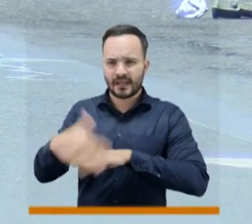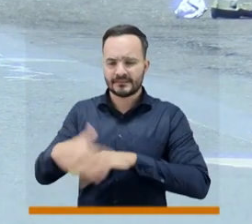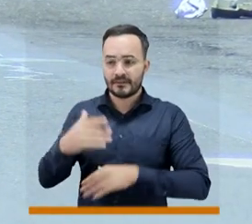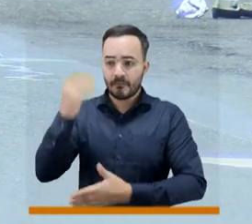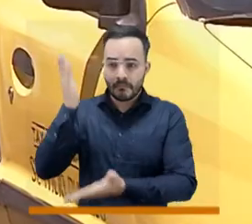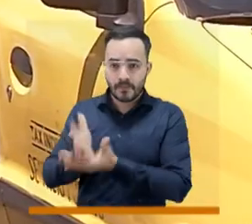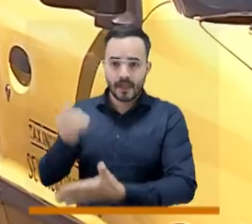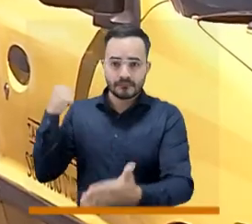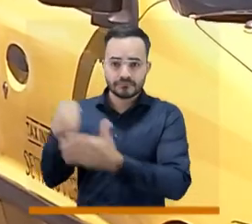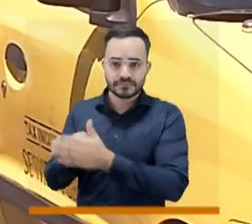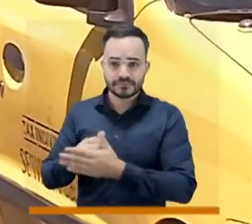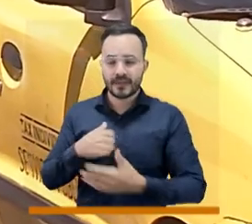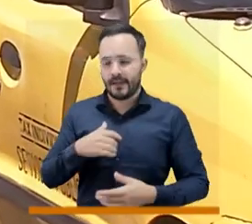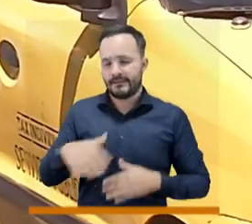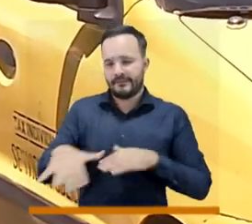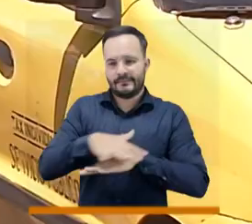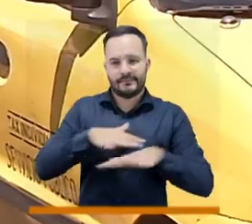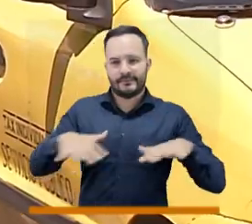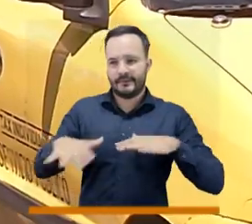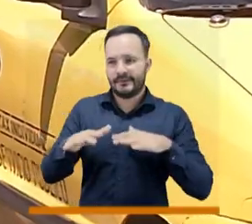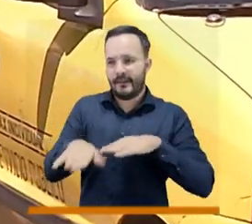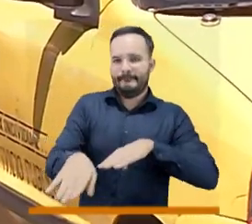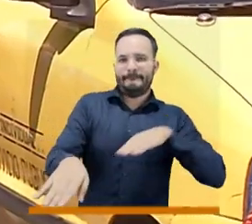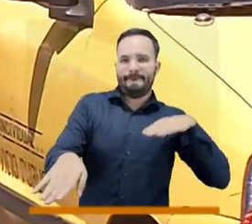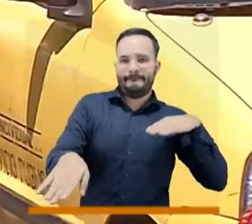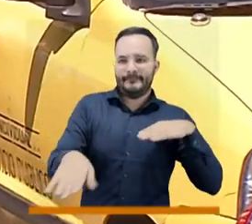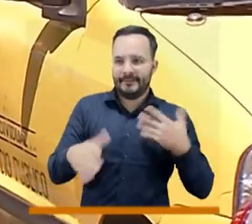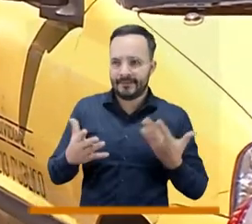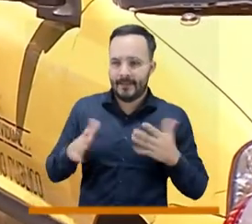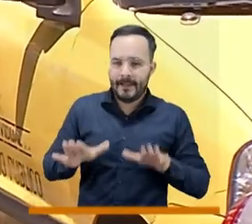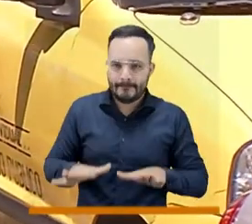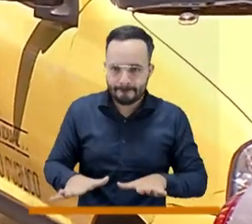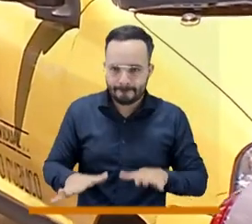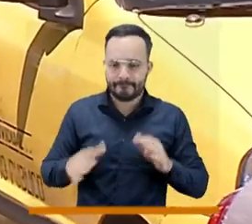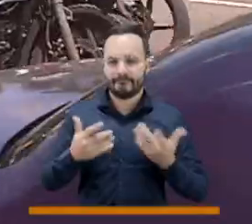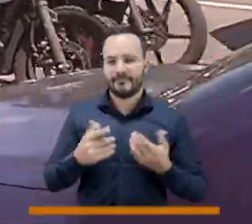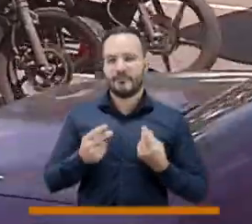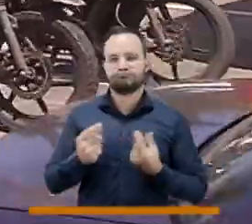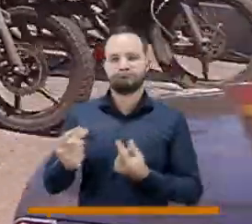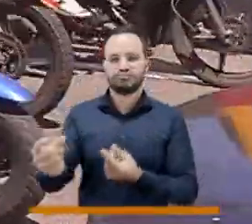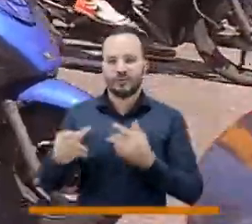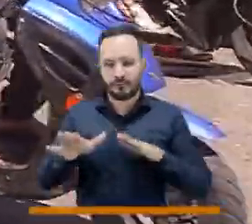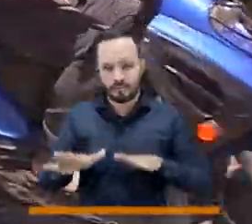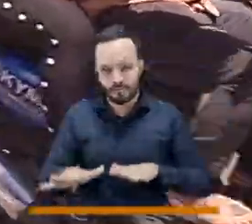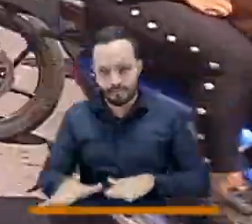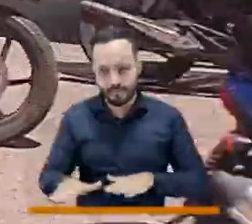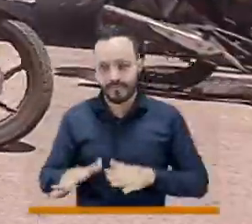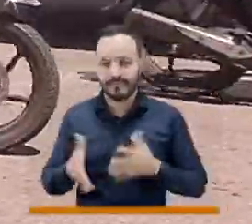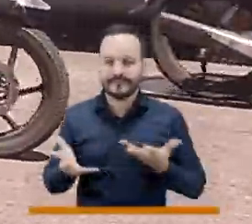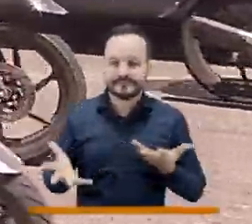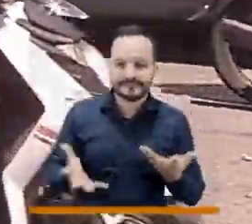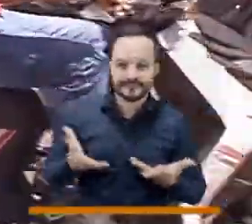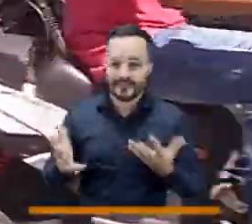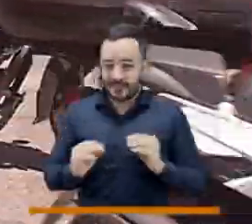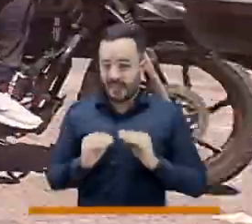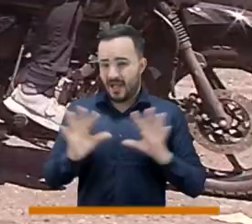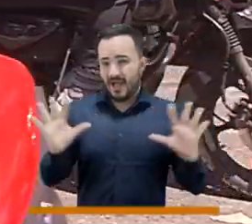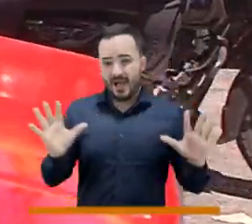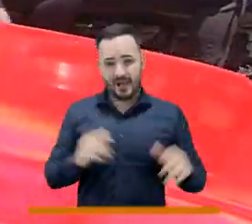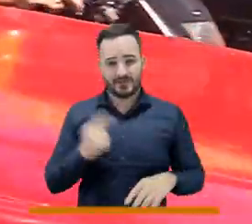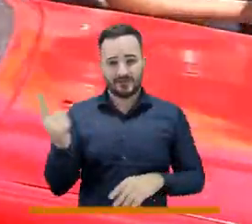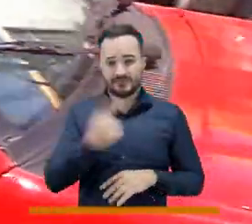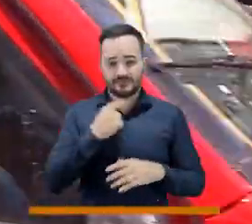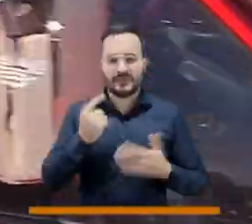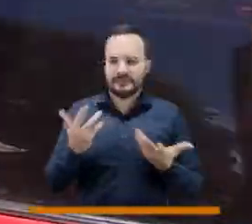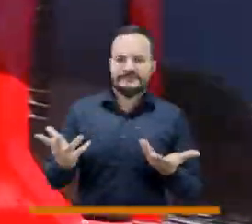la movilidad de Medellín tiene unas consecuencias, se para el tráfico, ahí disminuye la velocidad, y eso también tiene una situación